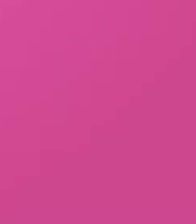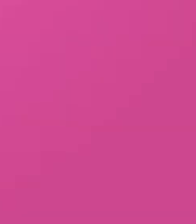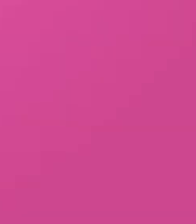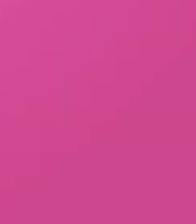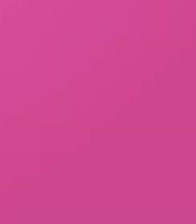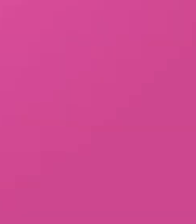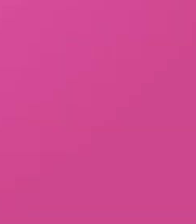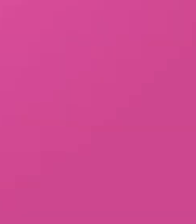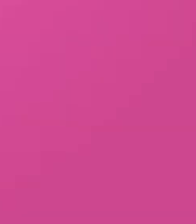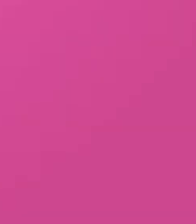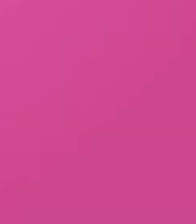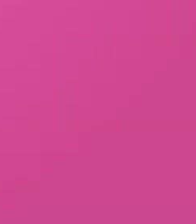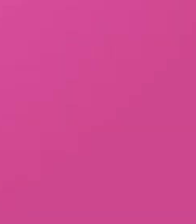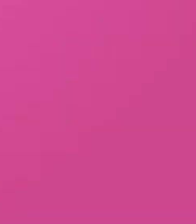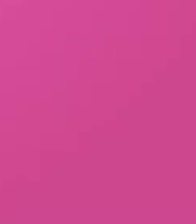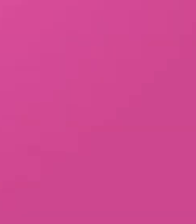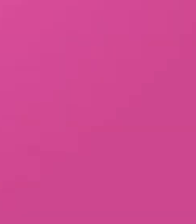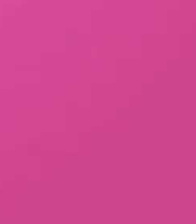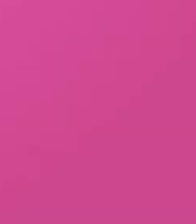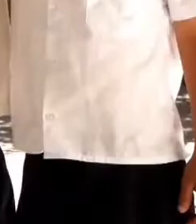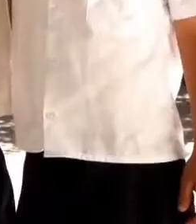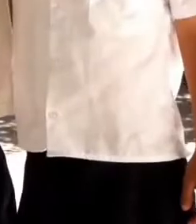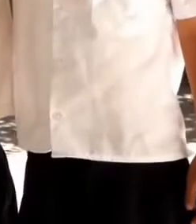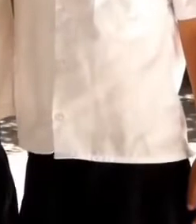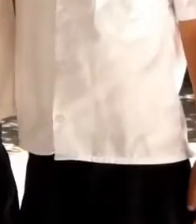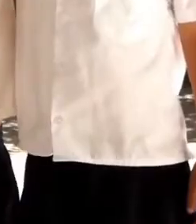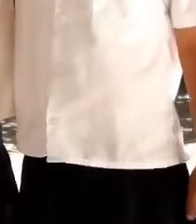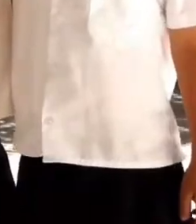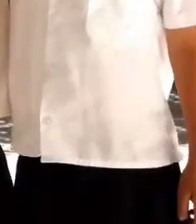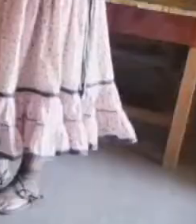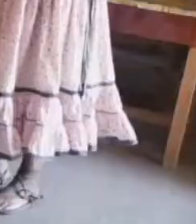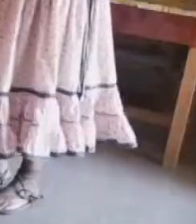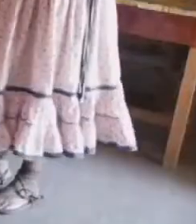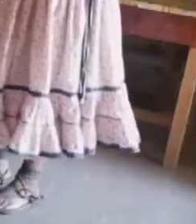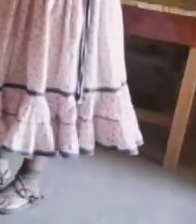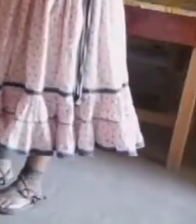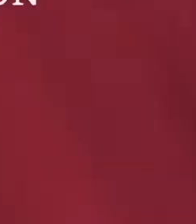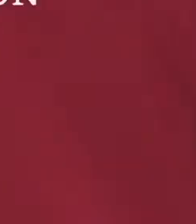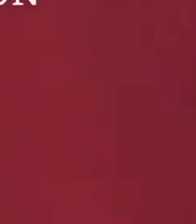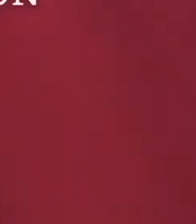Cuando el semáforo se encuentre en verde, estaremos juntos. Hoy permanecemos unidos por ti.